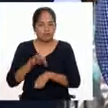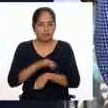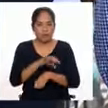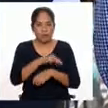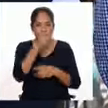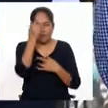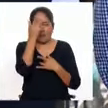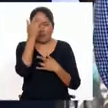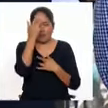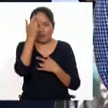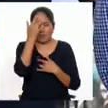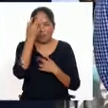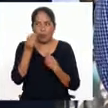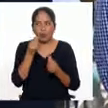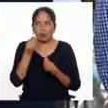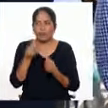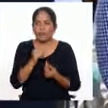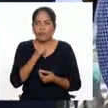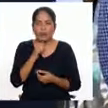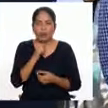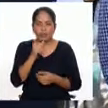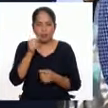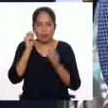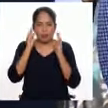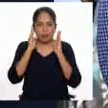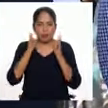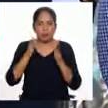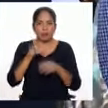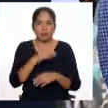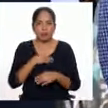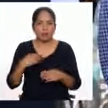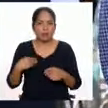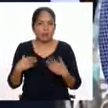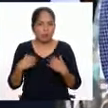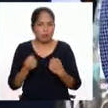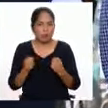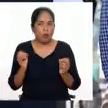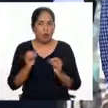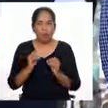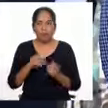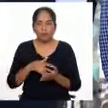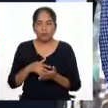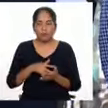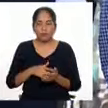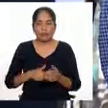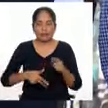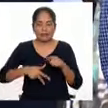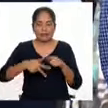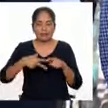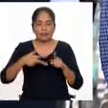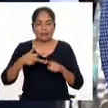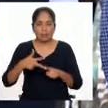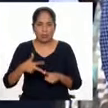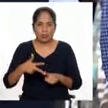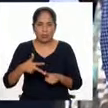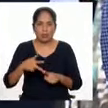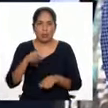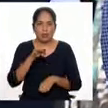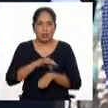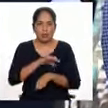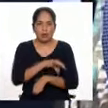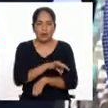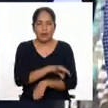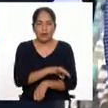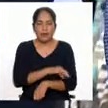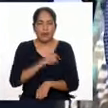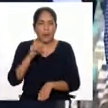desidia de la ministra o del personal médico, sino que hemos tenido 3 variantes de dengue. Y si es que te pica